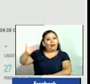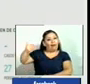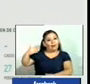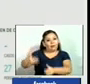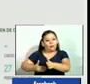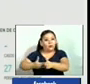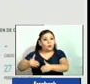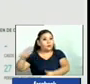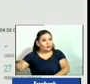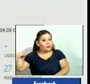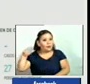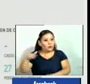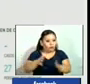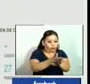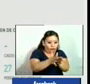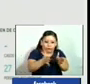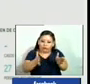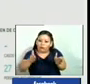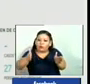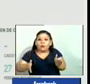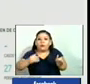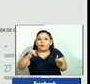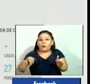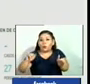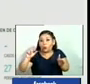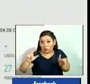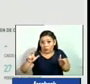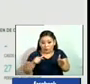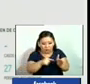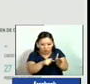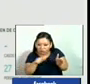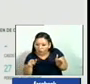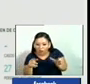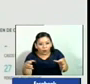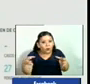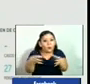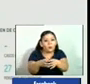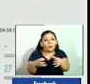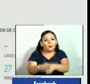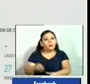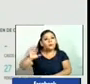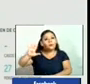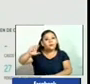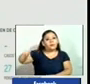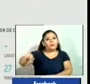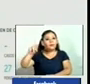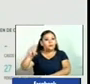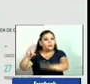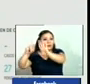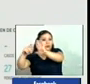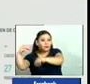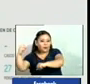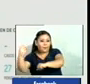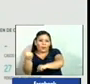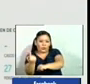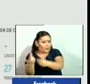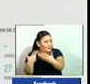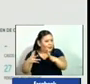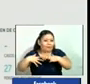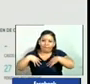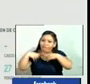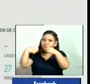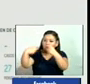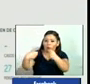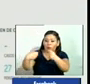hasta lo que vamos del mes de julio. De este total, 5.160 salvadoreños se han recuperado,